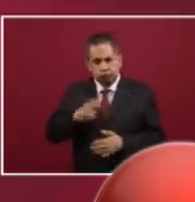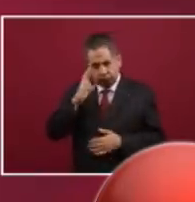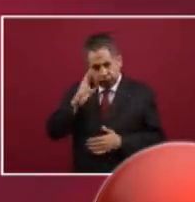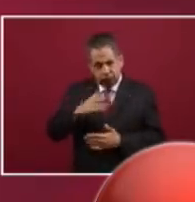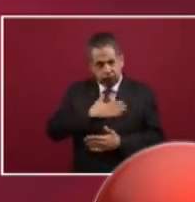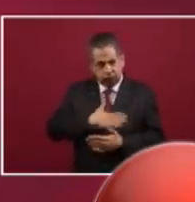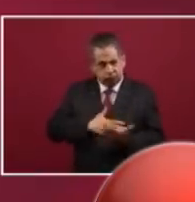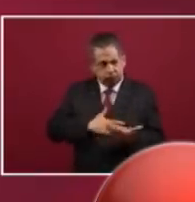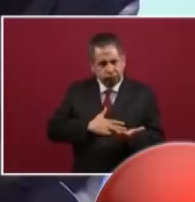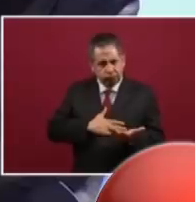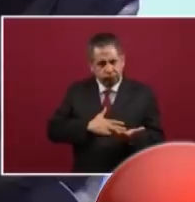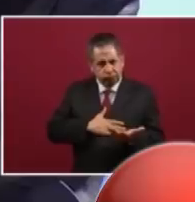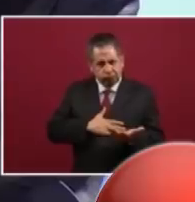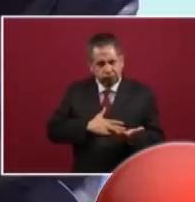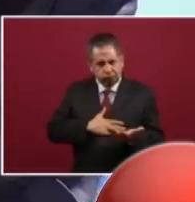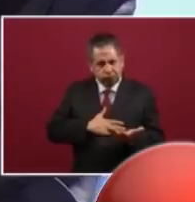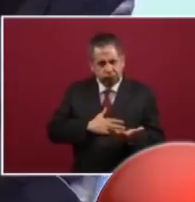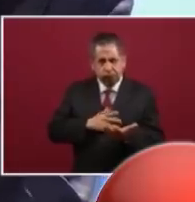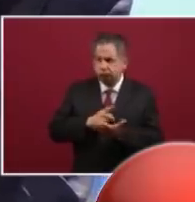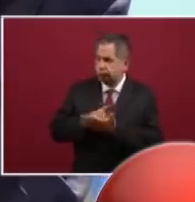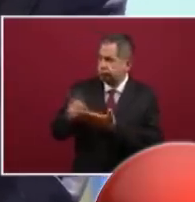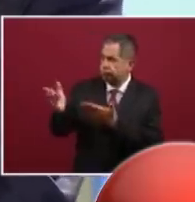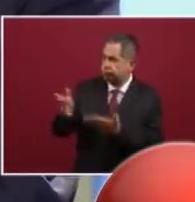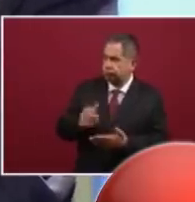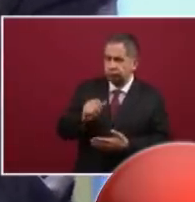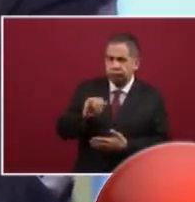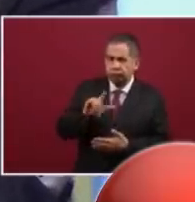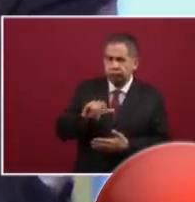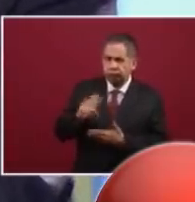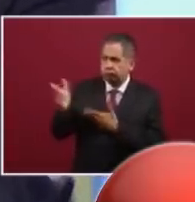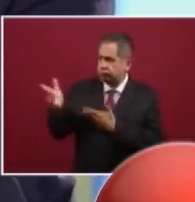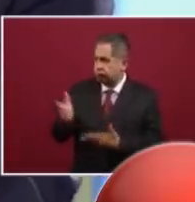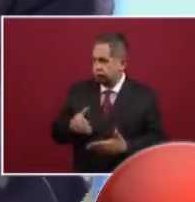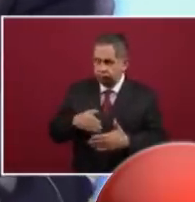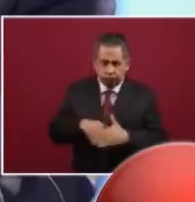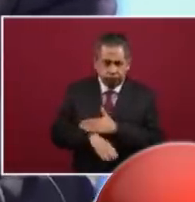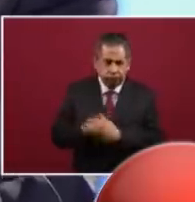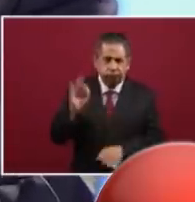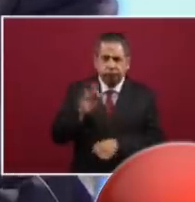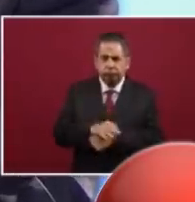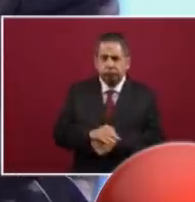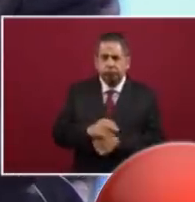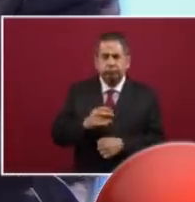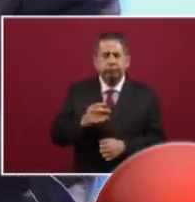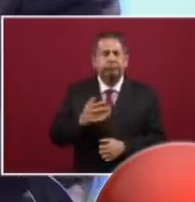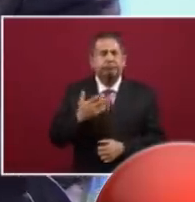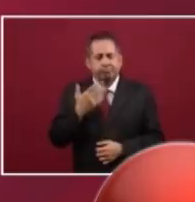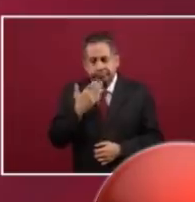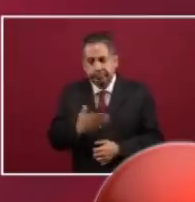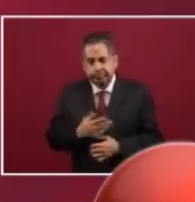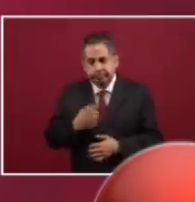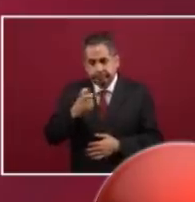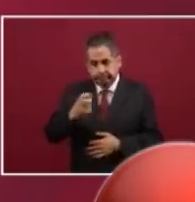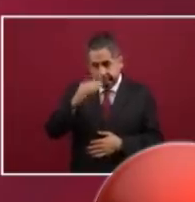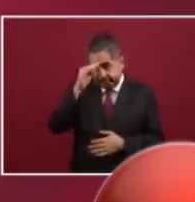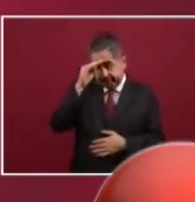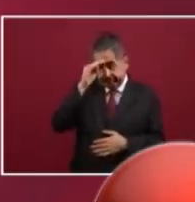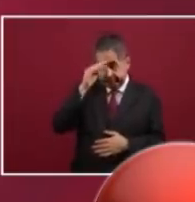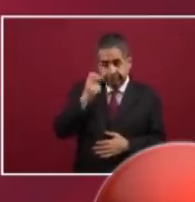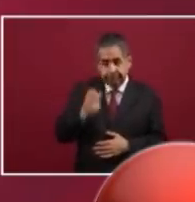de el derecho de asilo nos lleva a pensar en